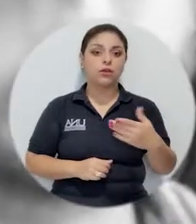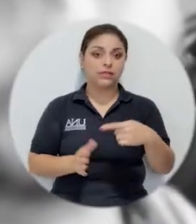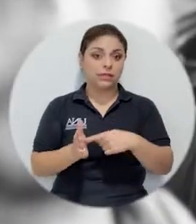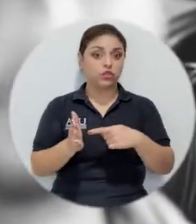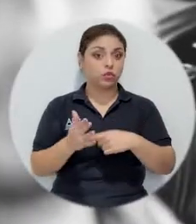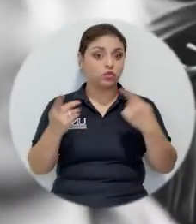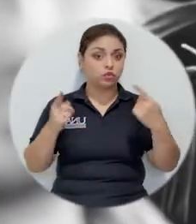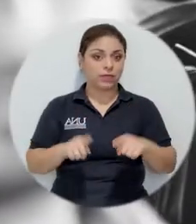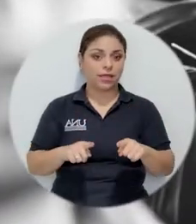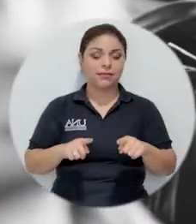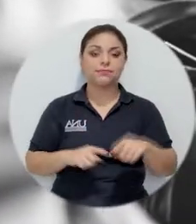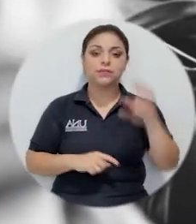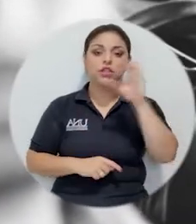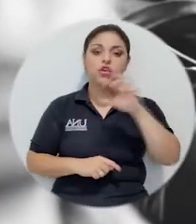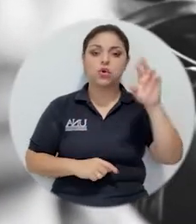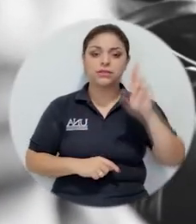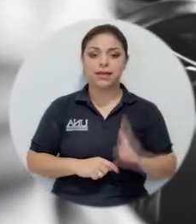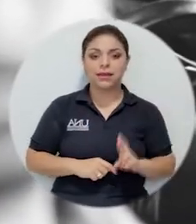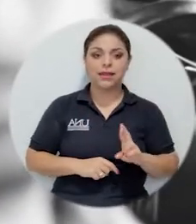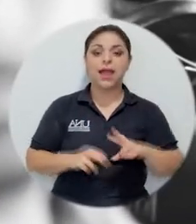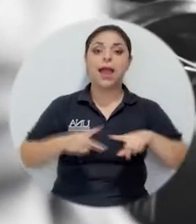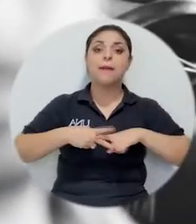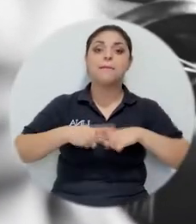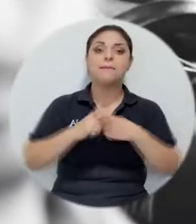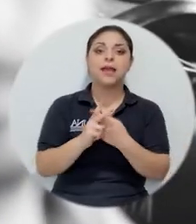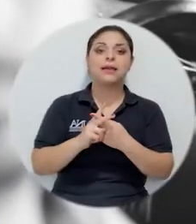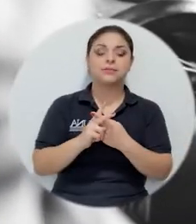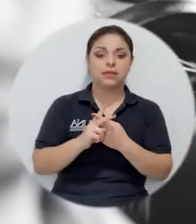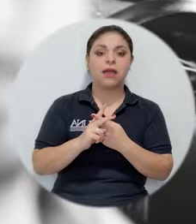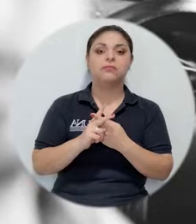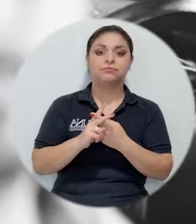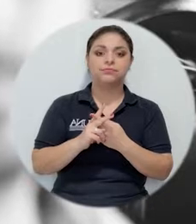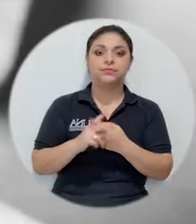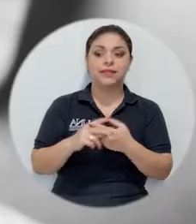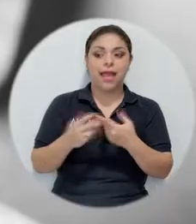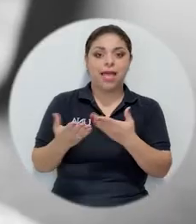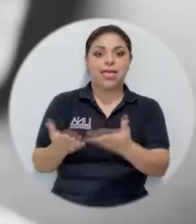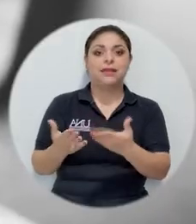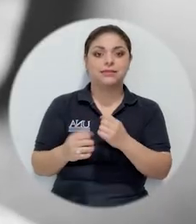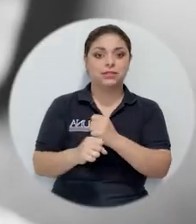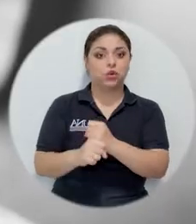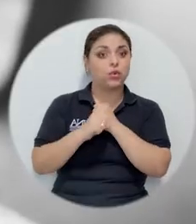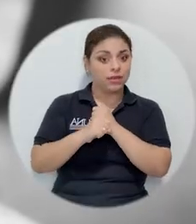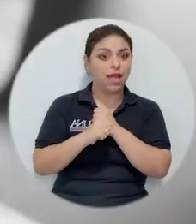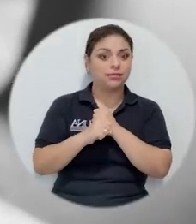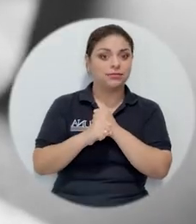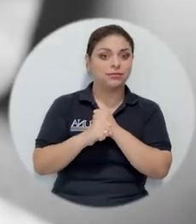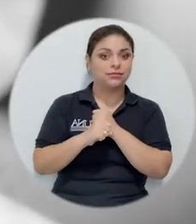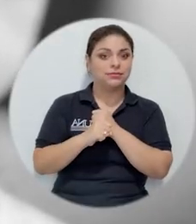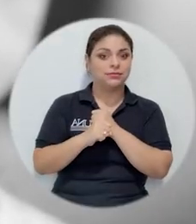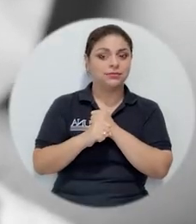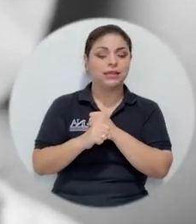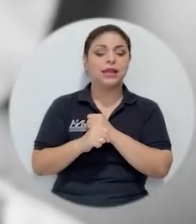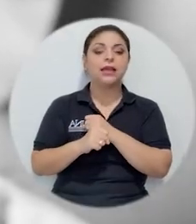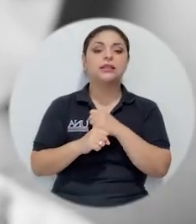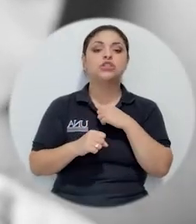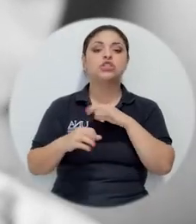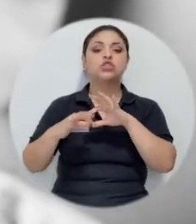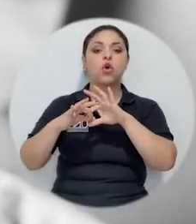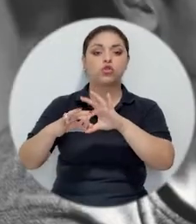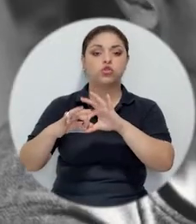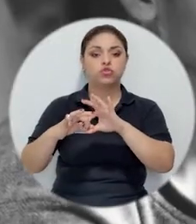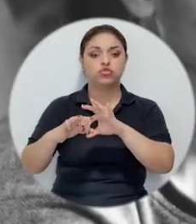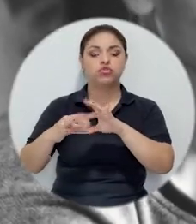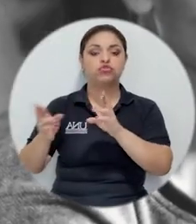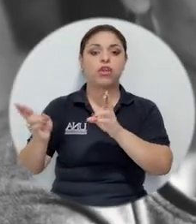ocurre, Costa Rica empieza a depositar buena parte de su seguridad y su protección en sus socios regionales y en